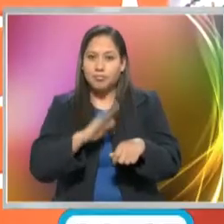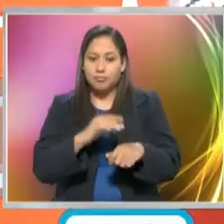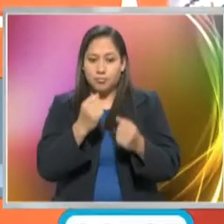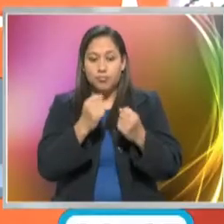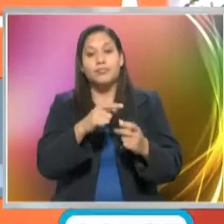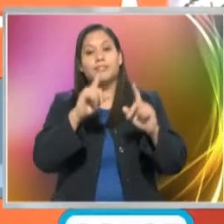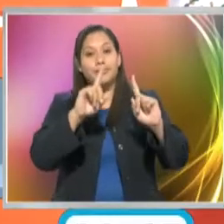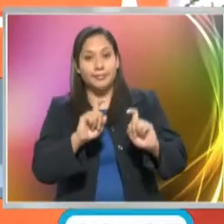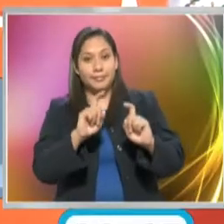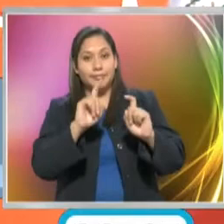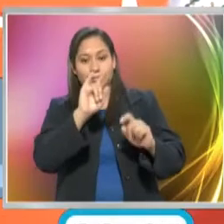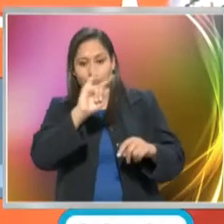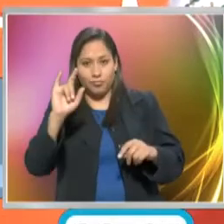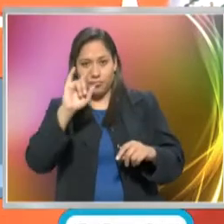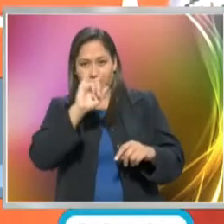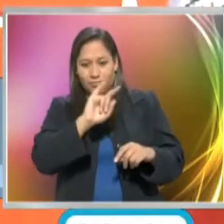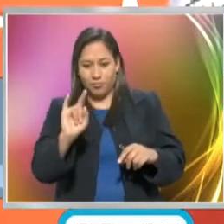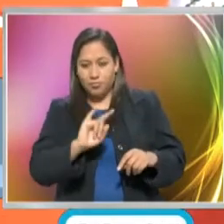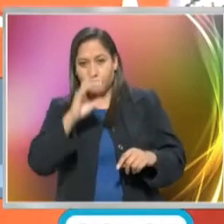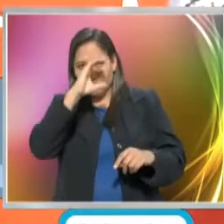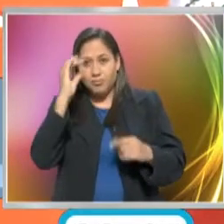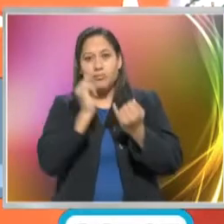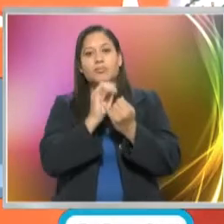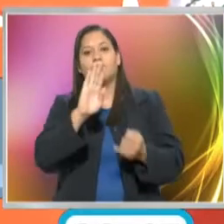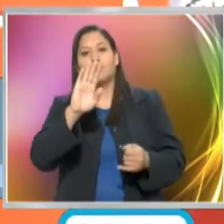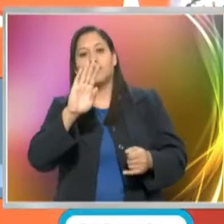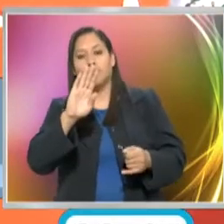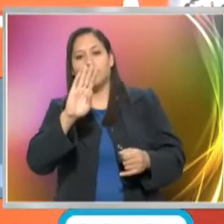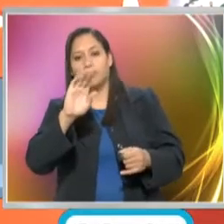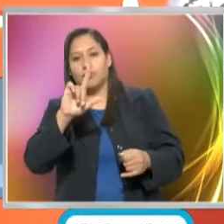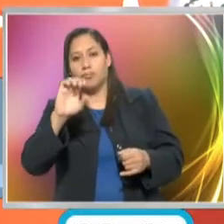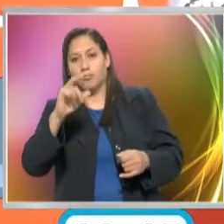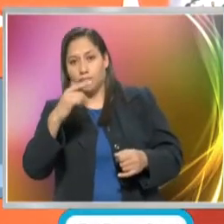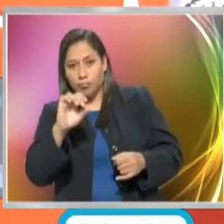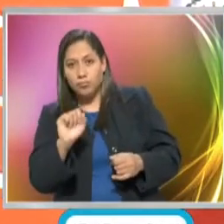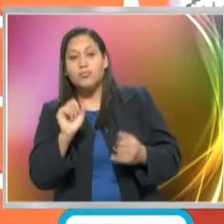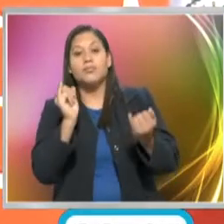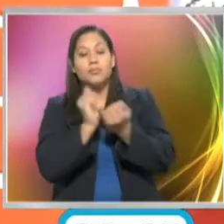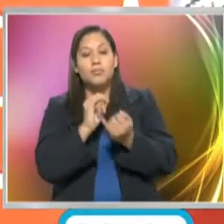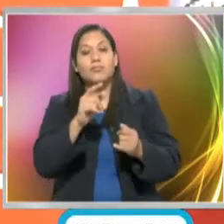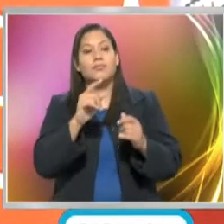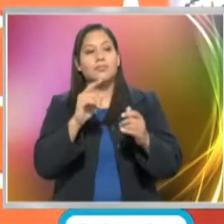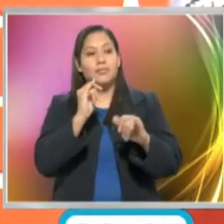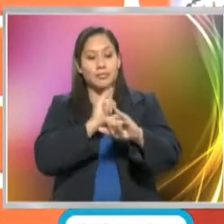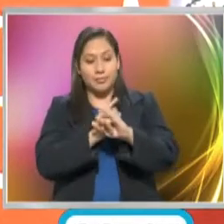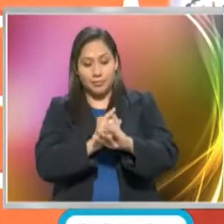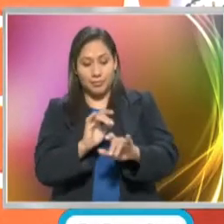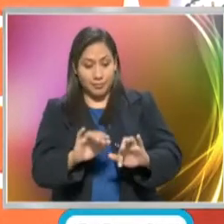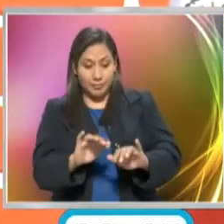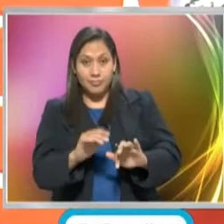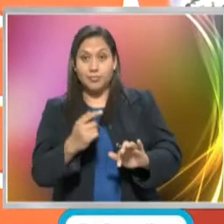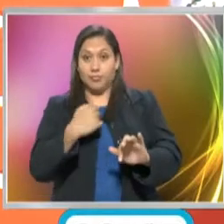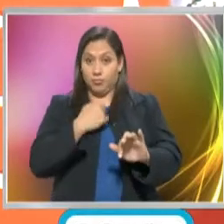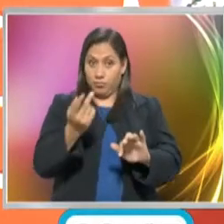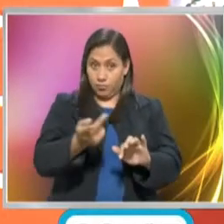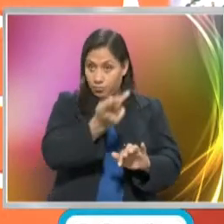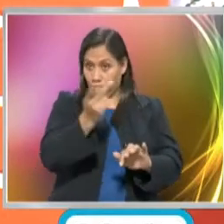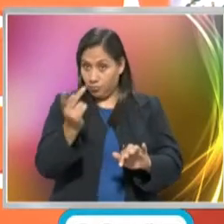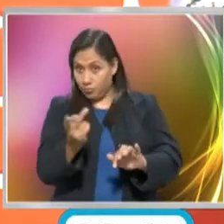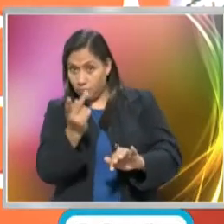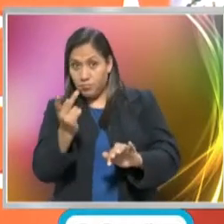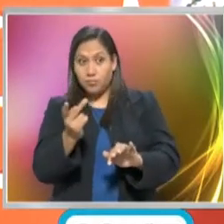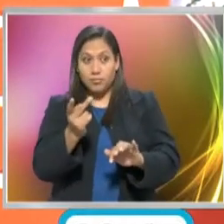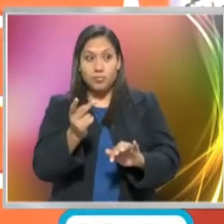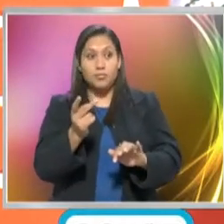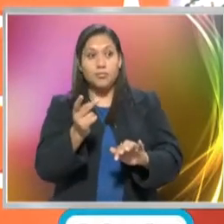respuestas claras a ese ruido. Está haciendo crecer la comunidad, creciendo la comunidad virtual, Sí, de tal manera